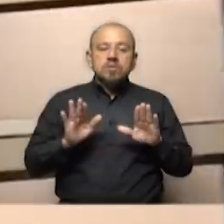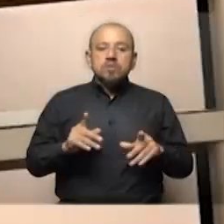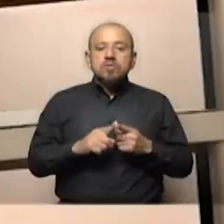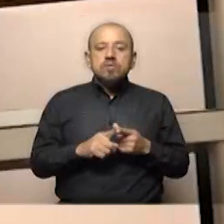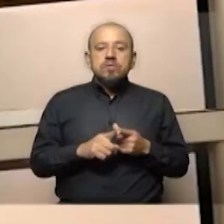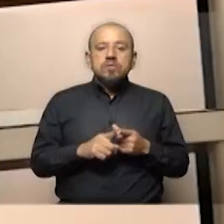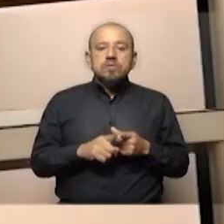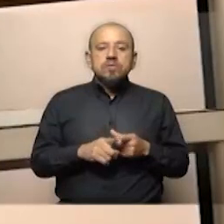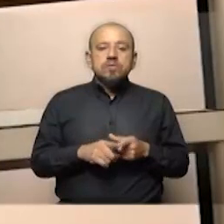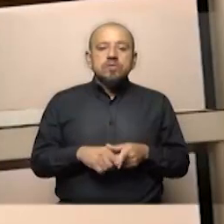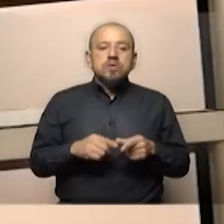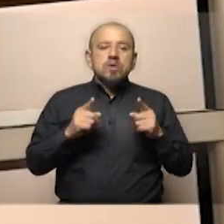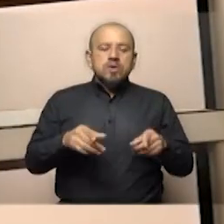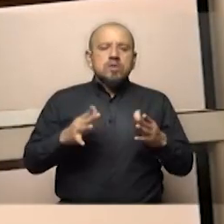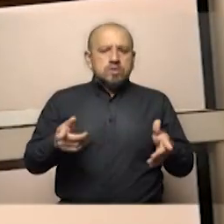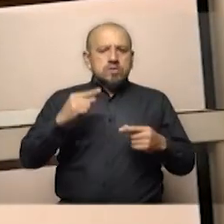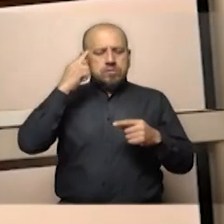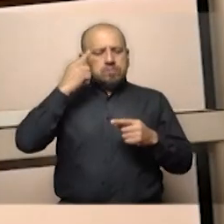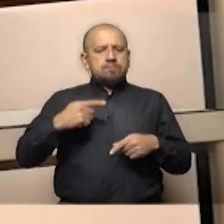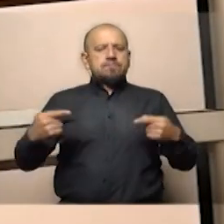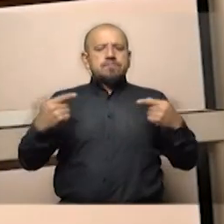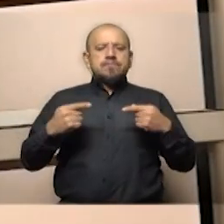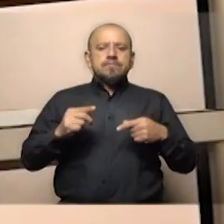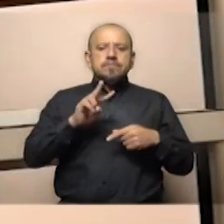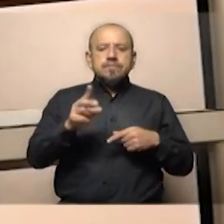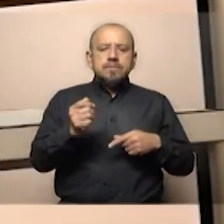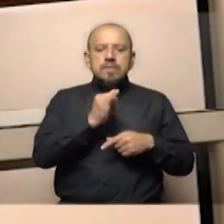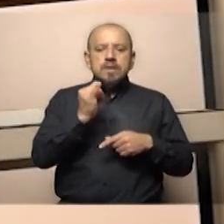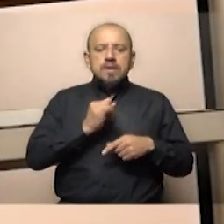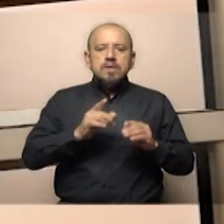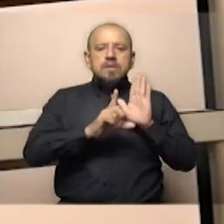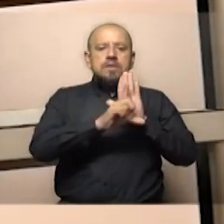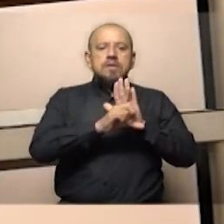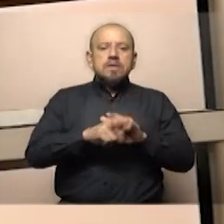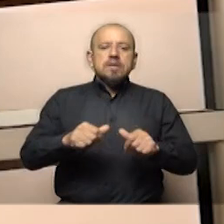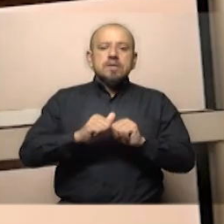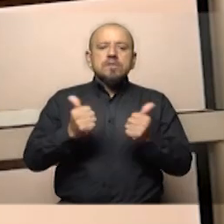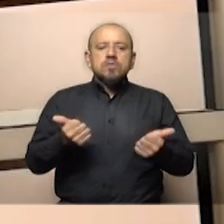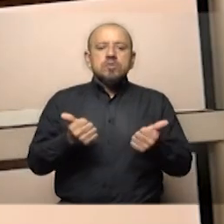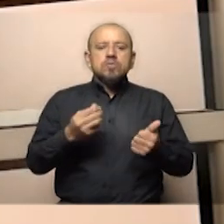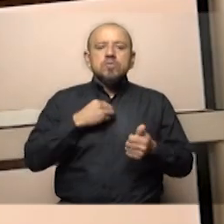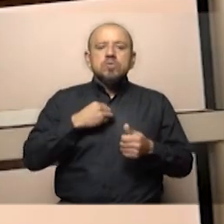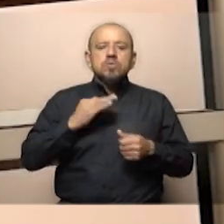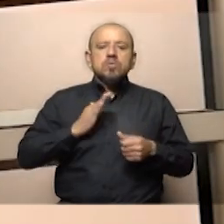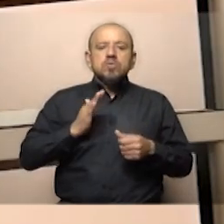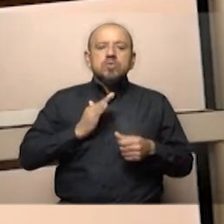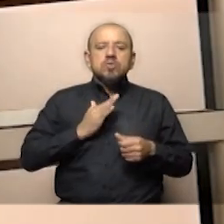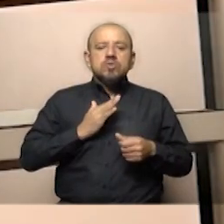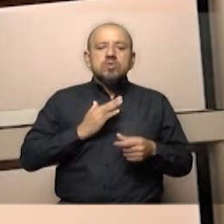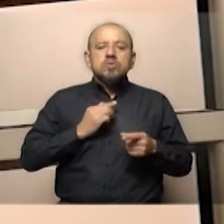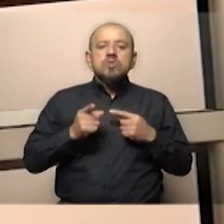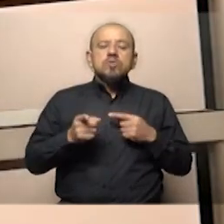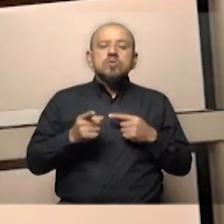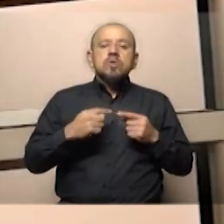Y eso contradictorio de realidad a la ley del divorcio por la sola voluntad de la mujer le decía milady